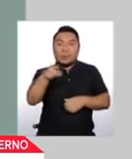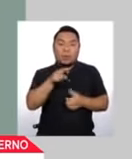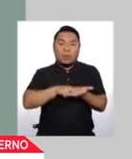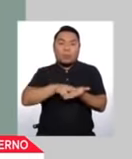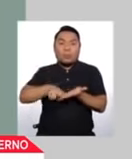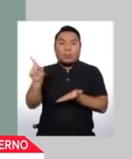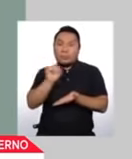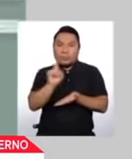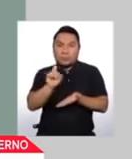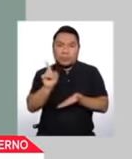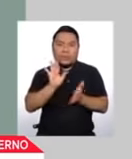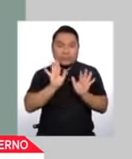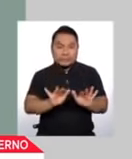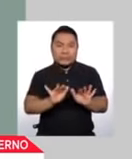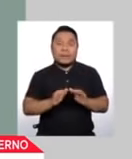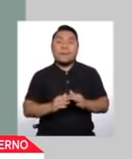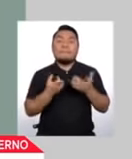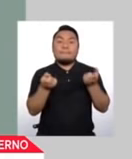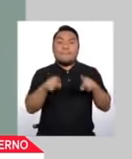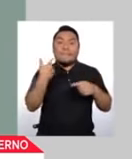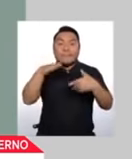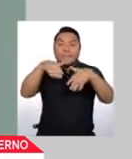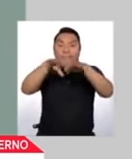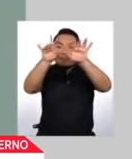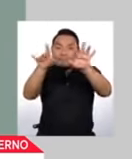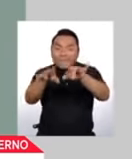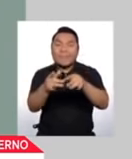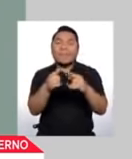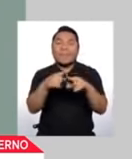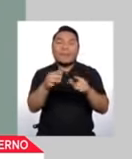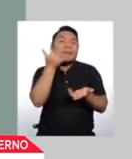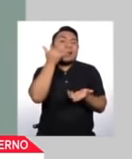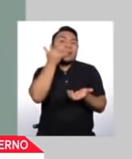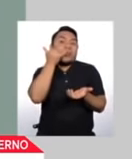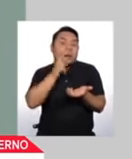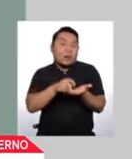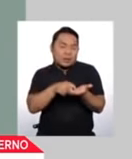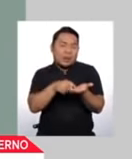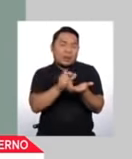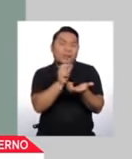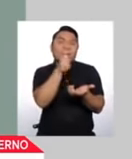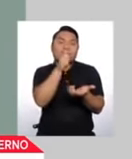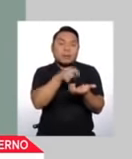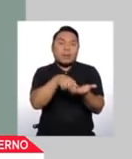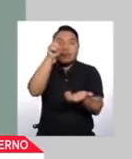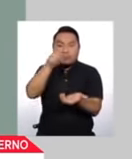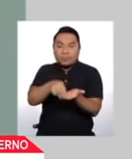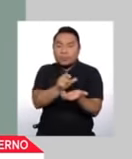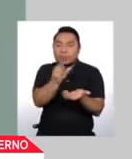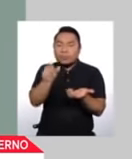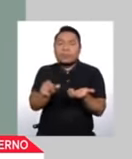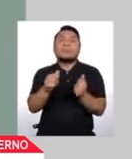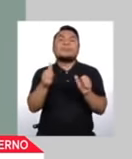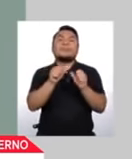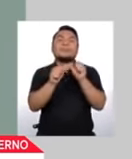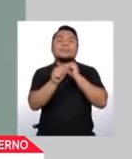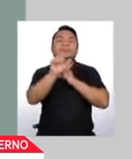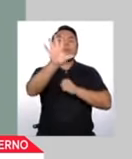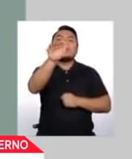mensaje. Al ingresar a la banca celular con la clave asignada, podrás generar tu código de 5 dígitos